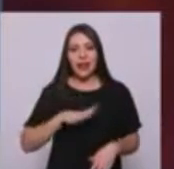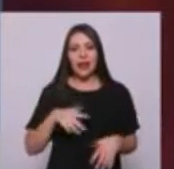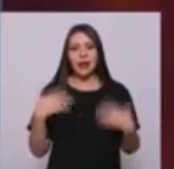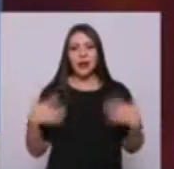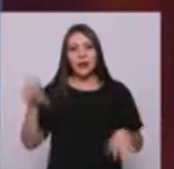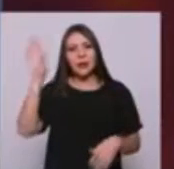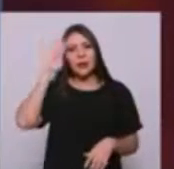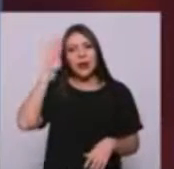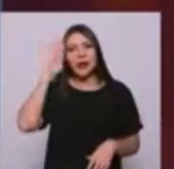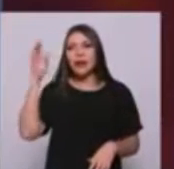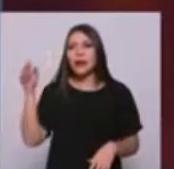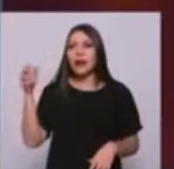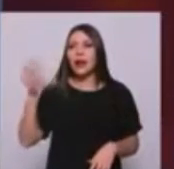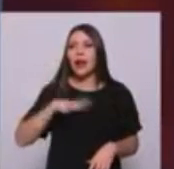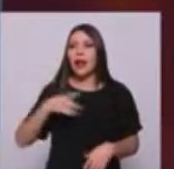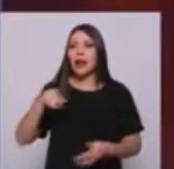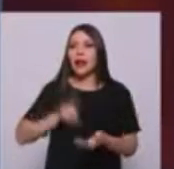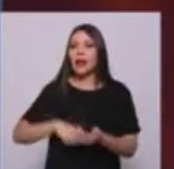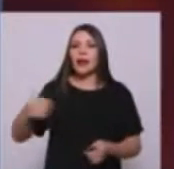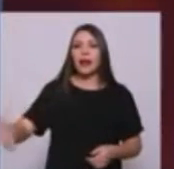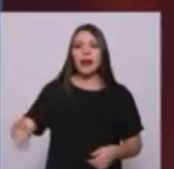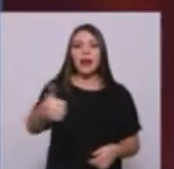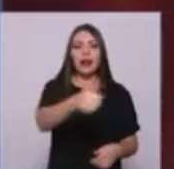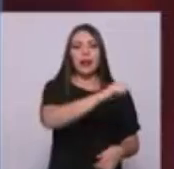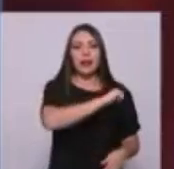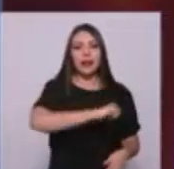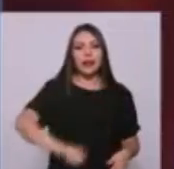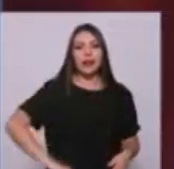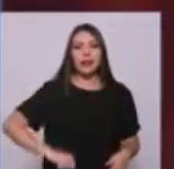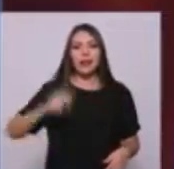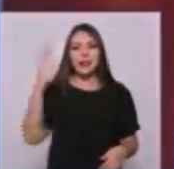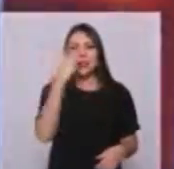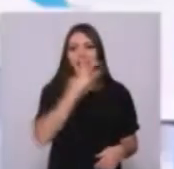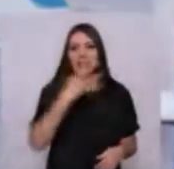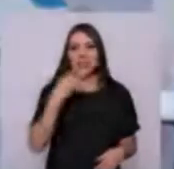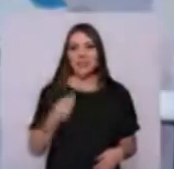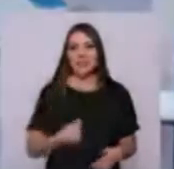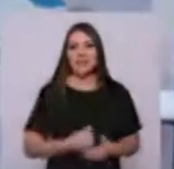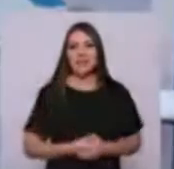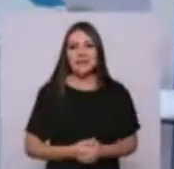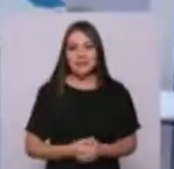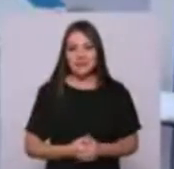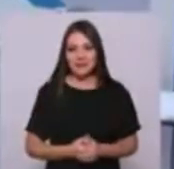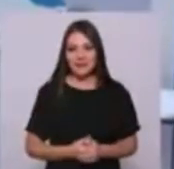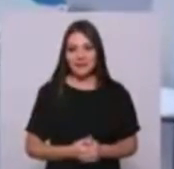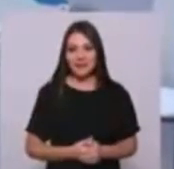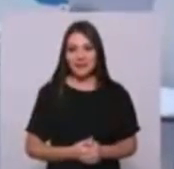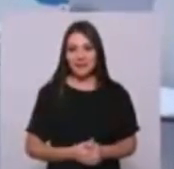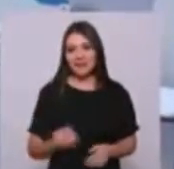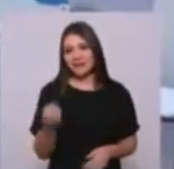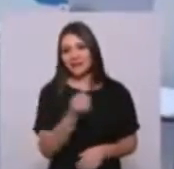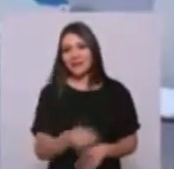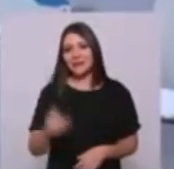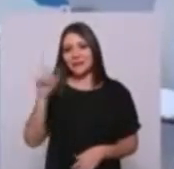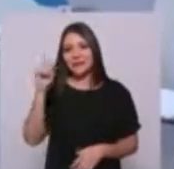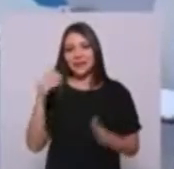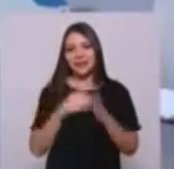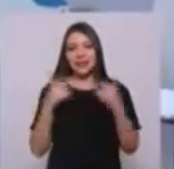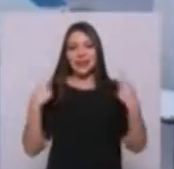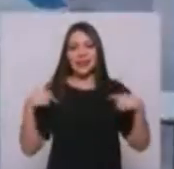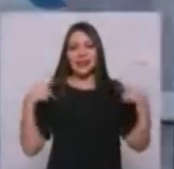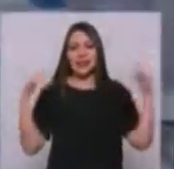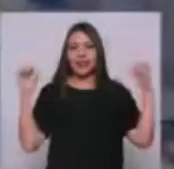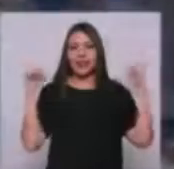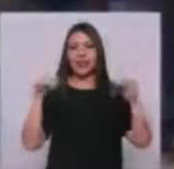social de cada una de las alcaldías de nuestra hermosa Ciudad de México. Más de 20,000 visitantes es lo que se